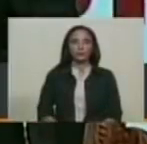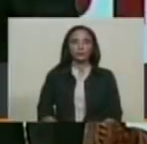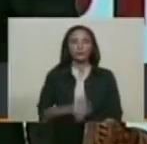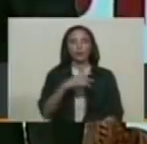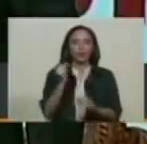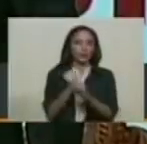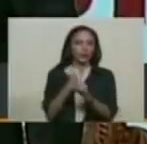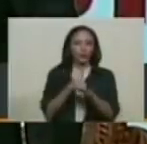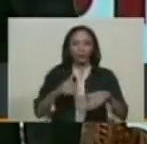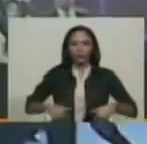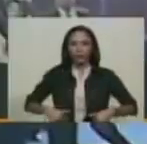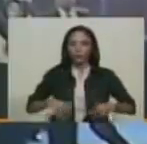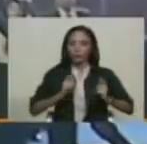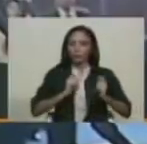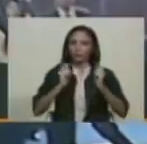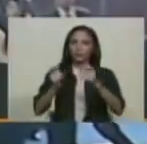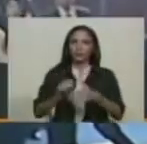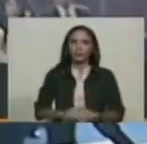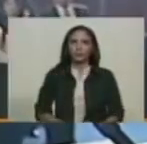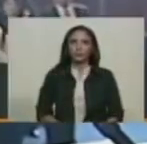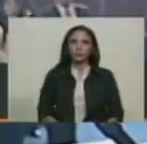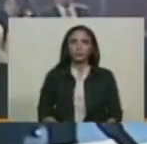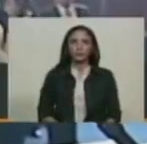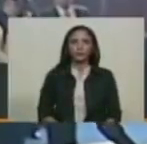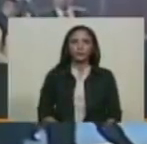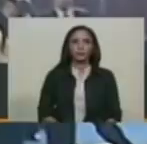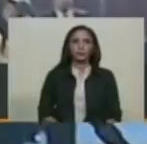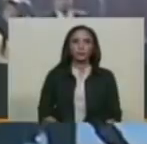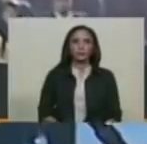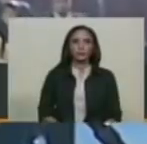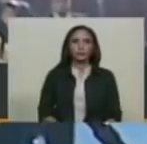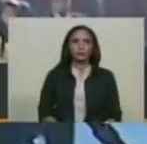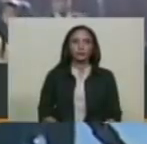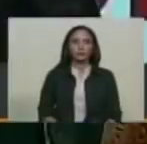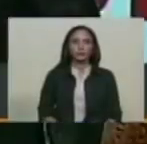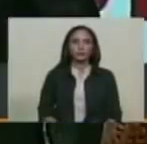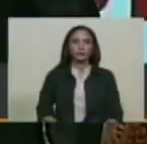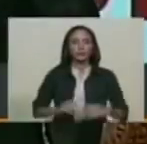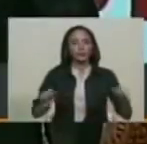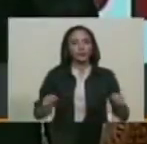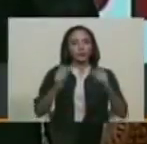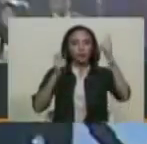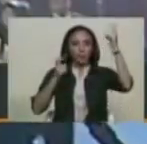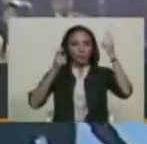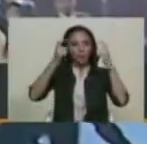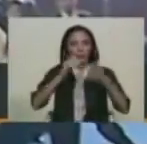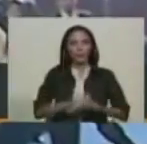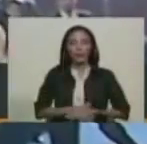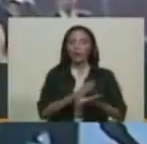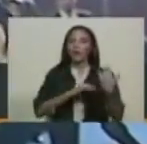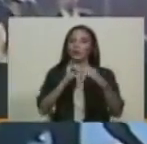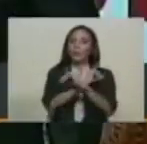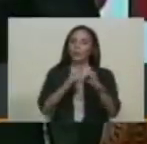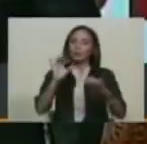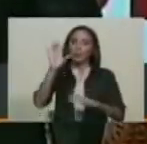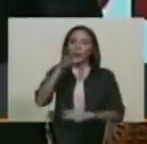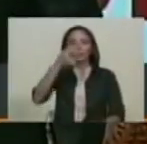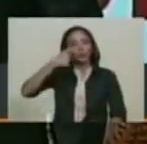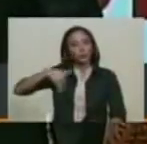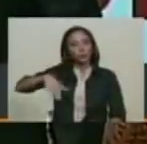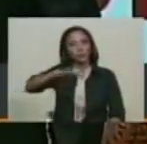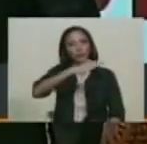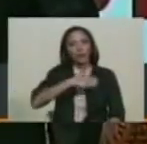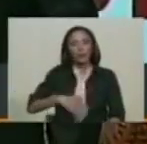trabajo diario. Está autorizado. Amén, mi comandante jefe. ¡Chávez vive! La patria sigue. Independencia y patria socialista.